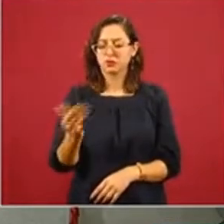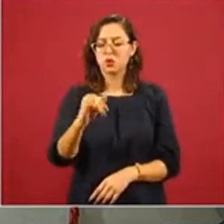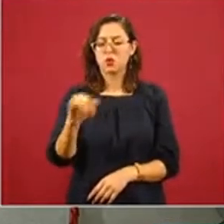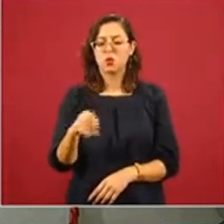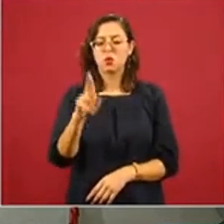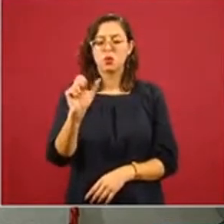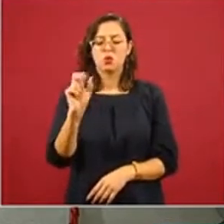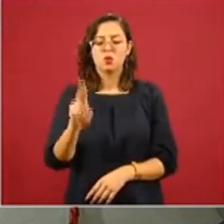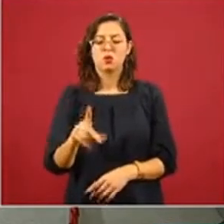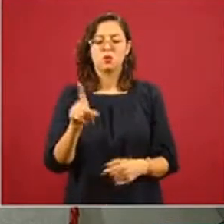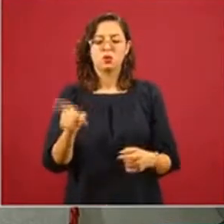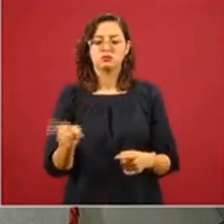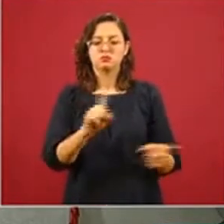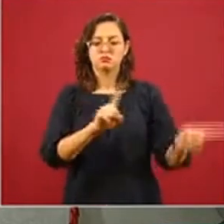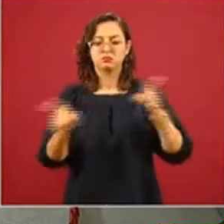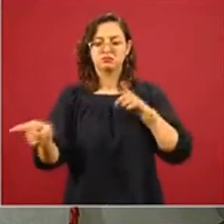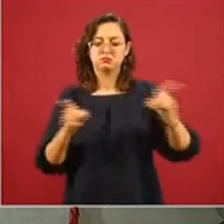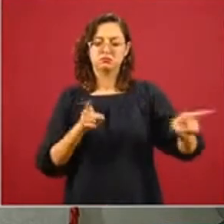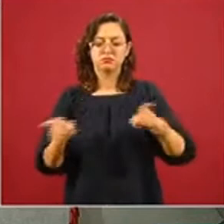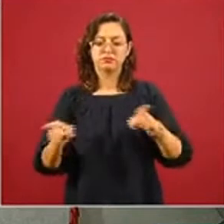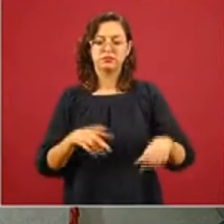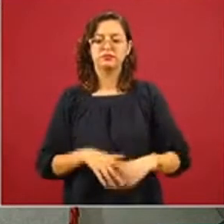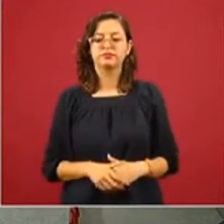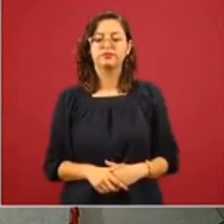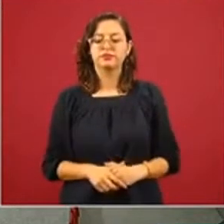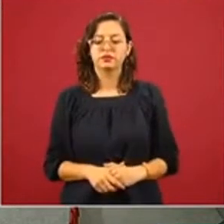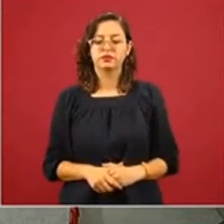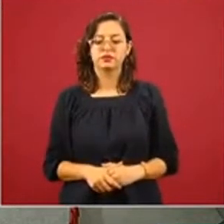Juan, Araceli, uno y uno nos vamos acá.